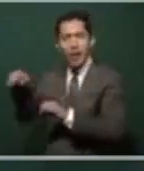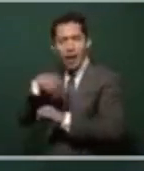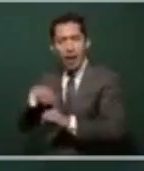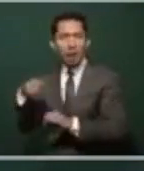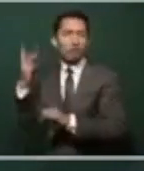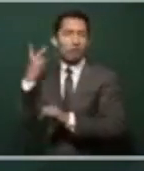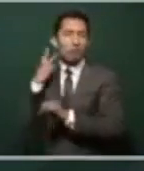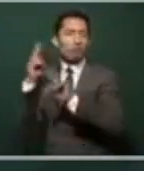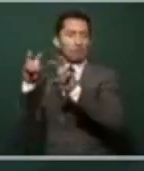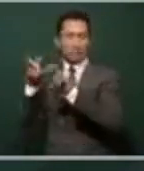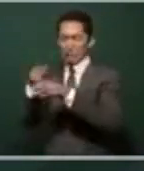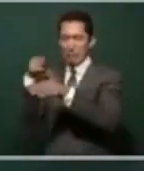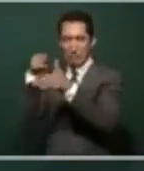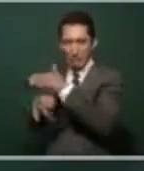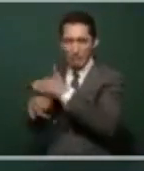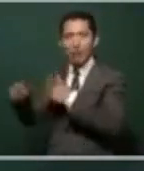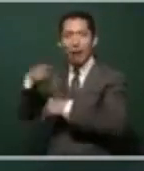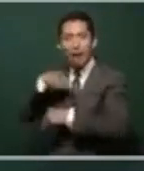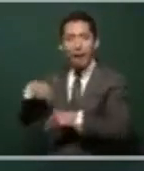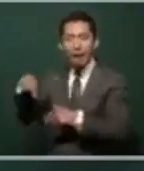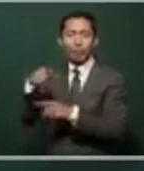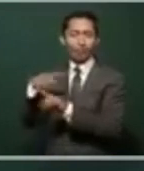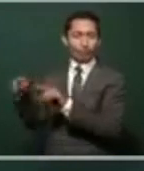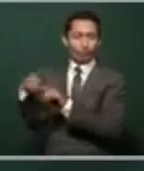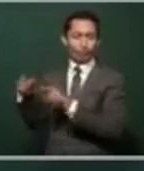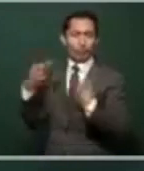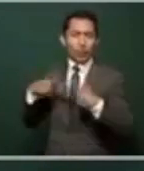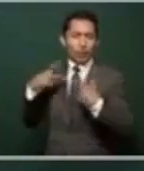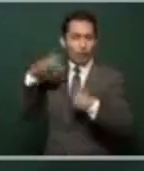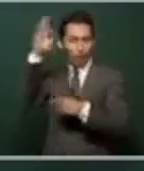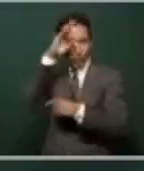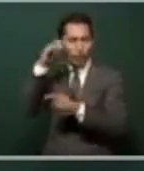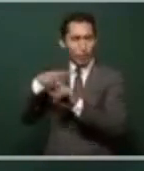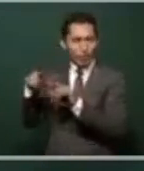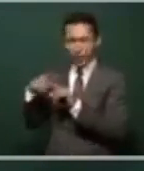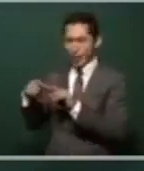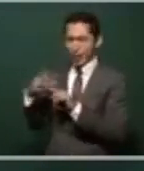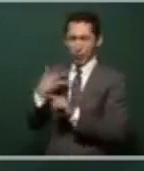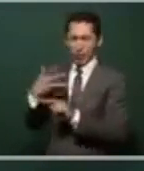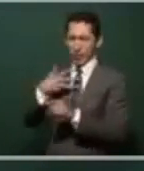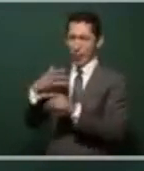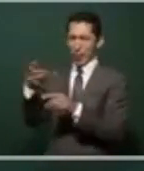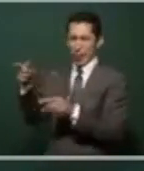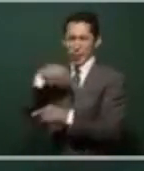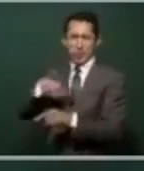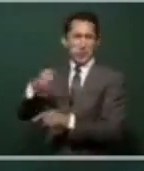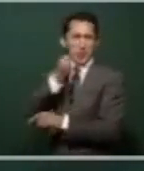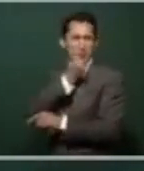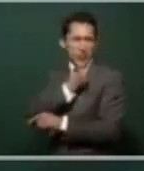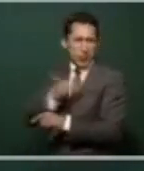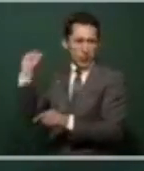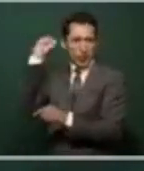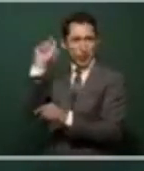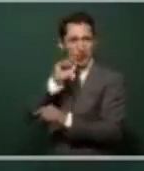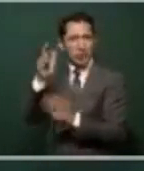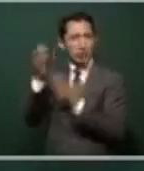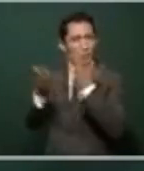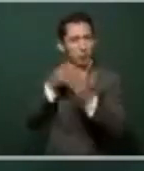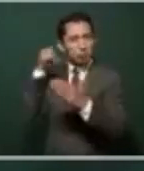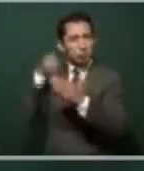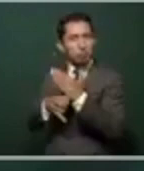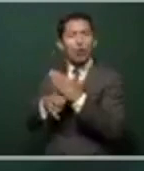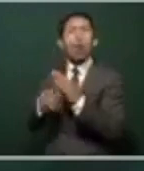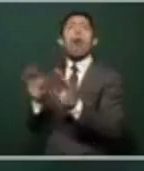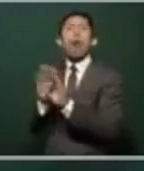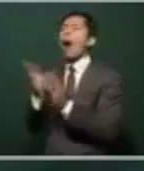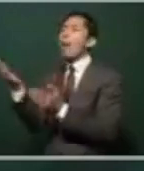politólogos, sociólogos, economistas, filósofos, literatos, etcétera, etcétera? ¿Cómo